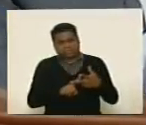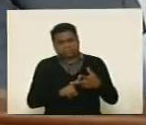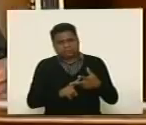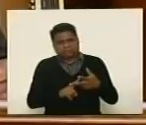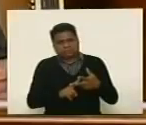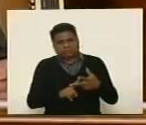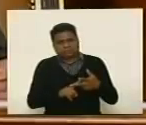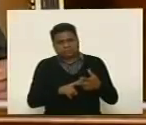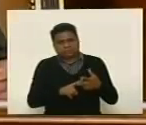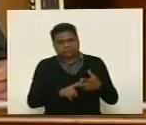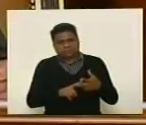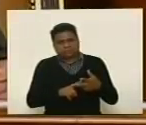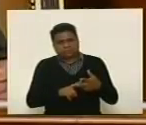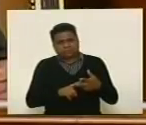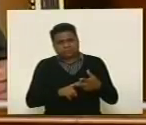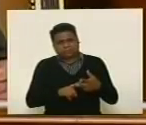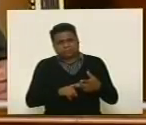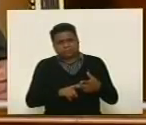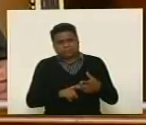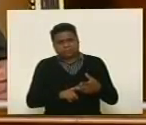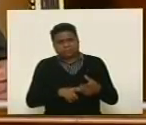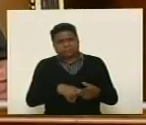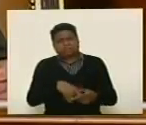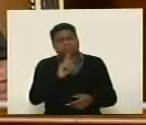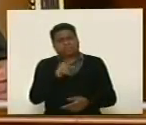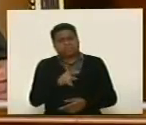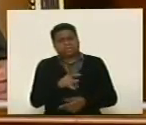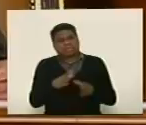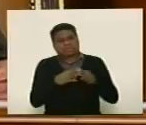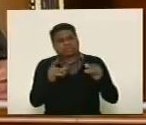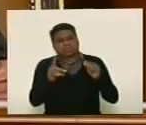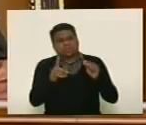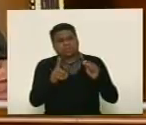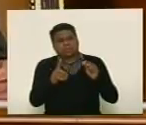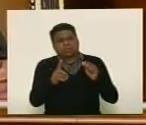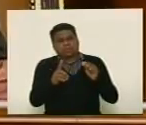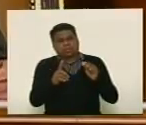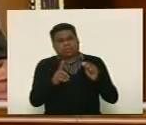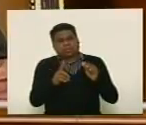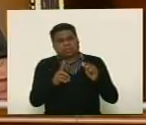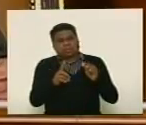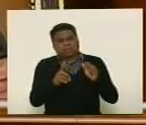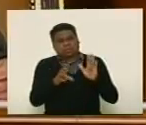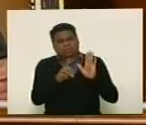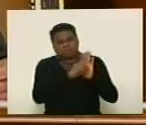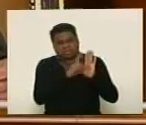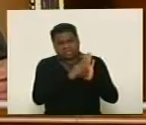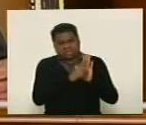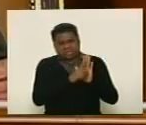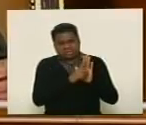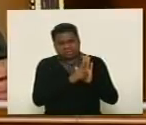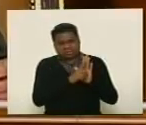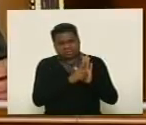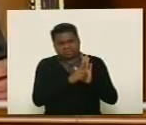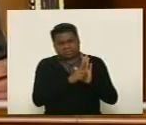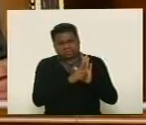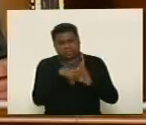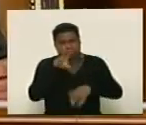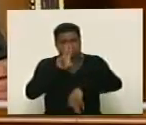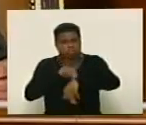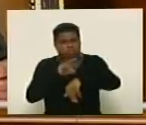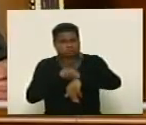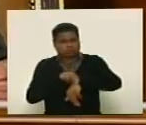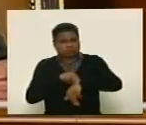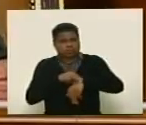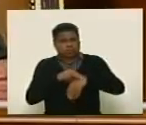República, es doctor en Derecho Constitucional Internacional de la Universidad Nacional de España, es doctor en Derecho Penitenciario de la Universidad